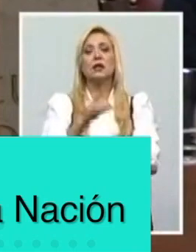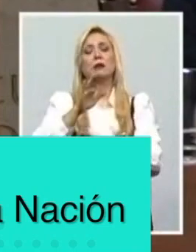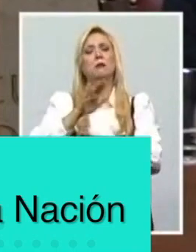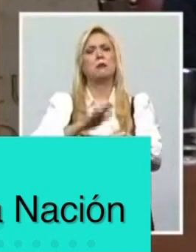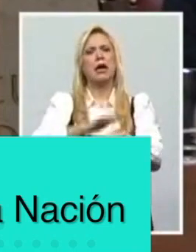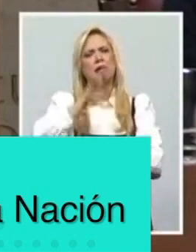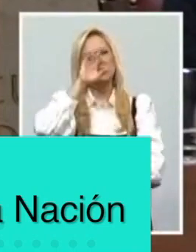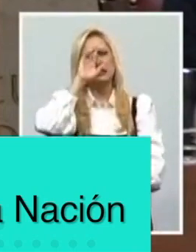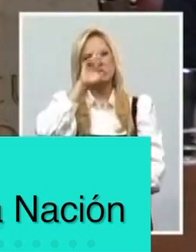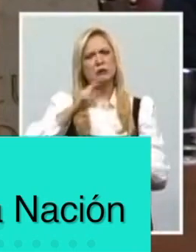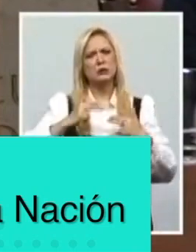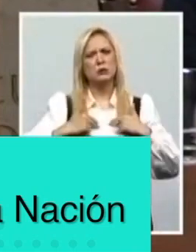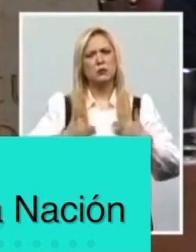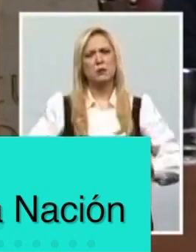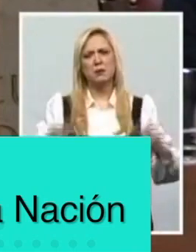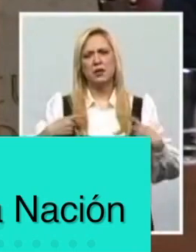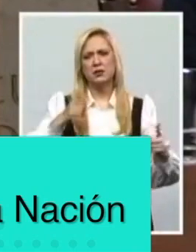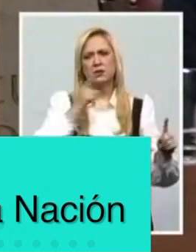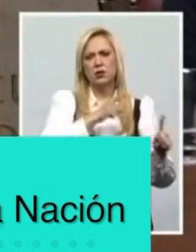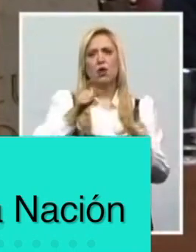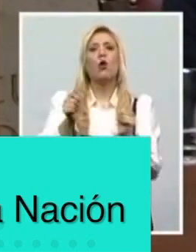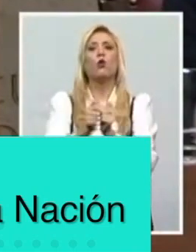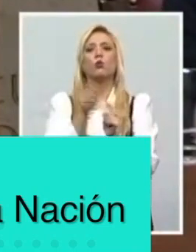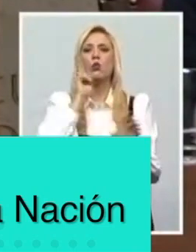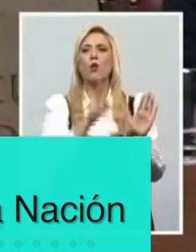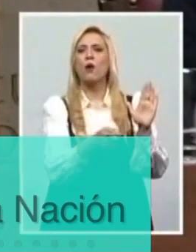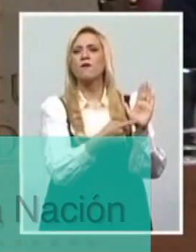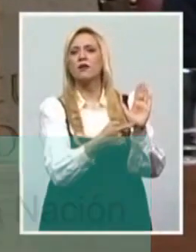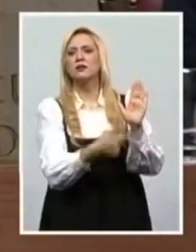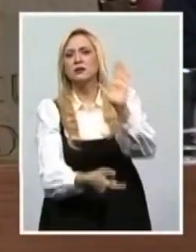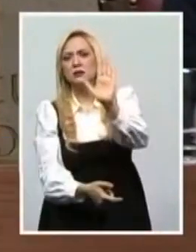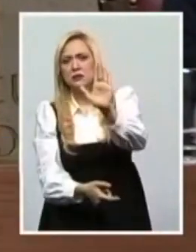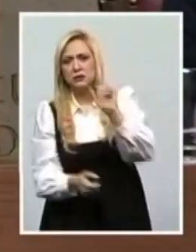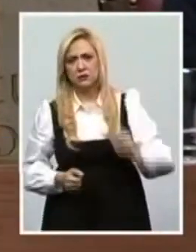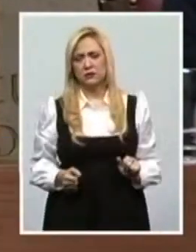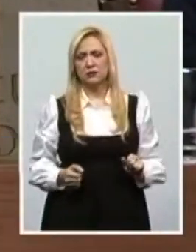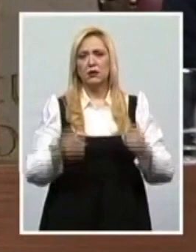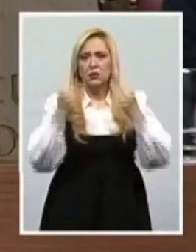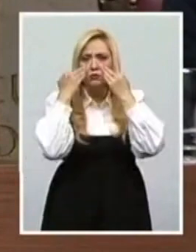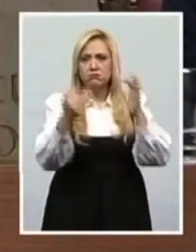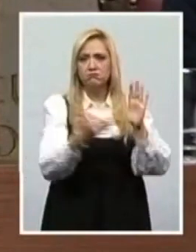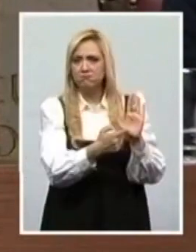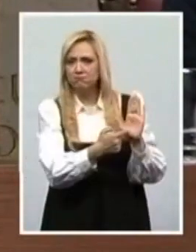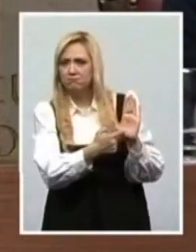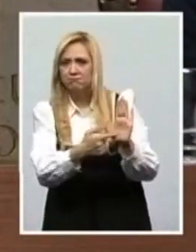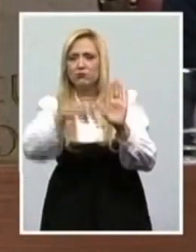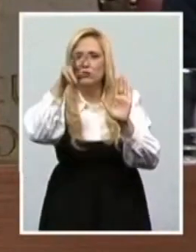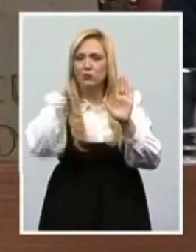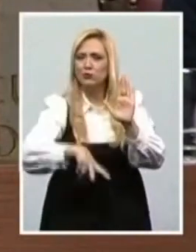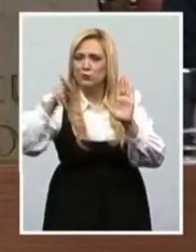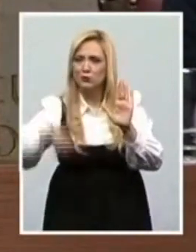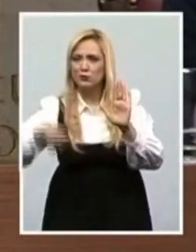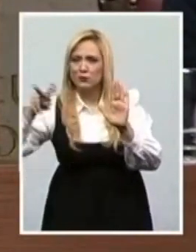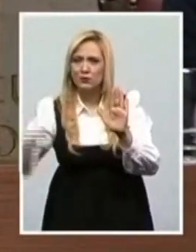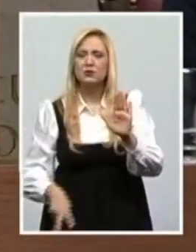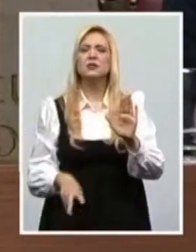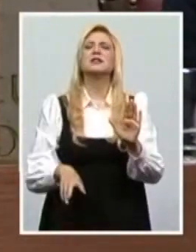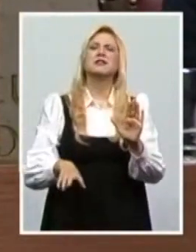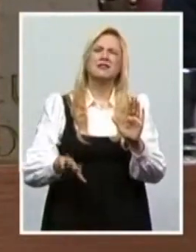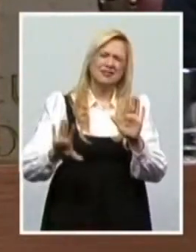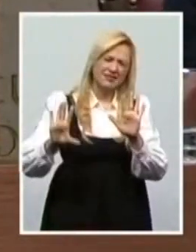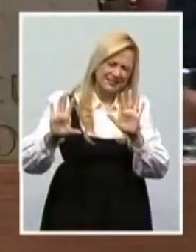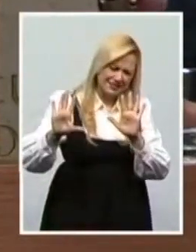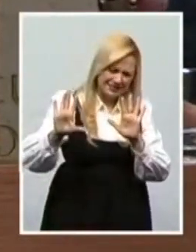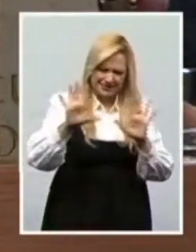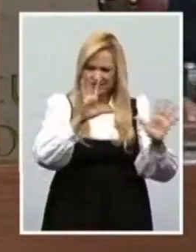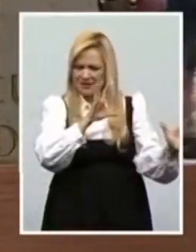humano, que responde con resultados, que rinde cuentas con datos duros, que resiste los embates de